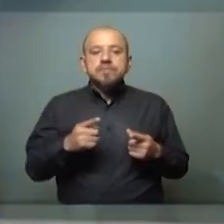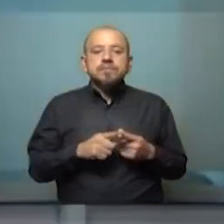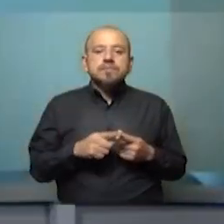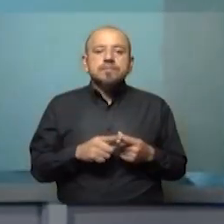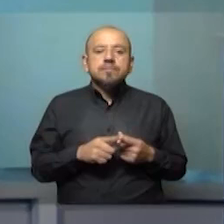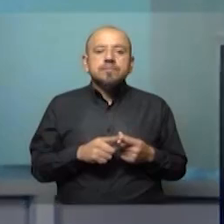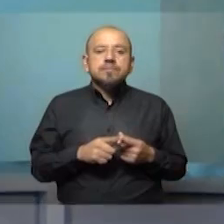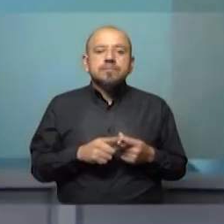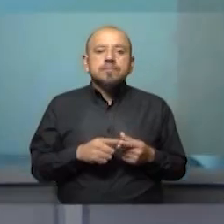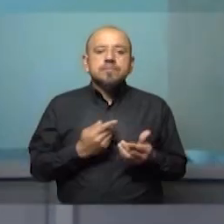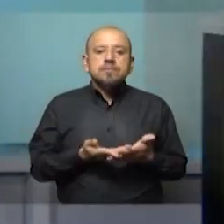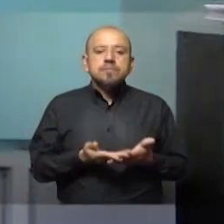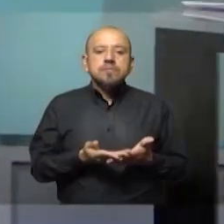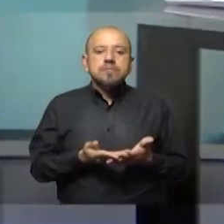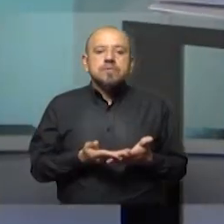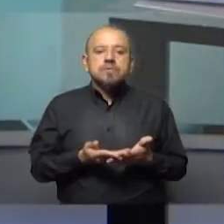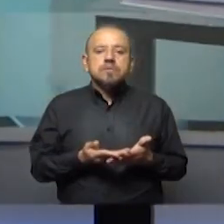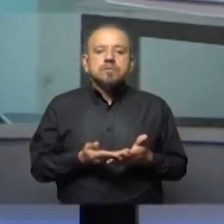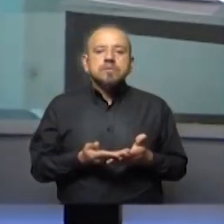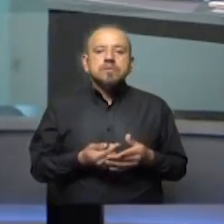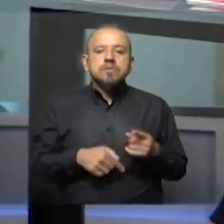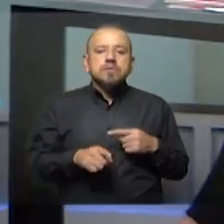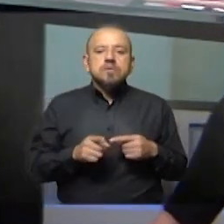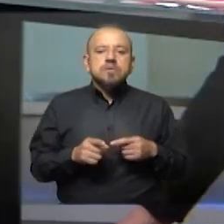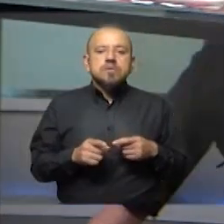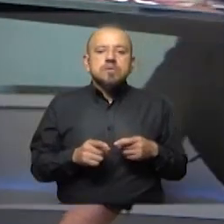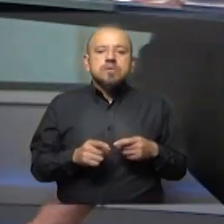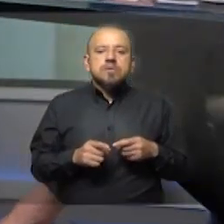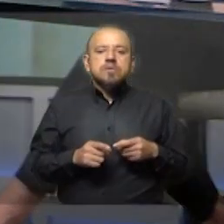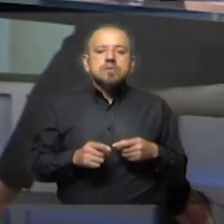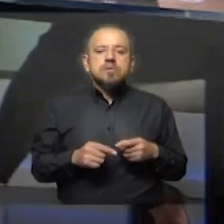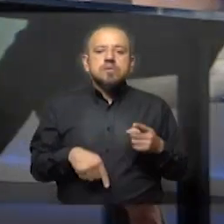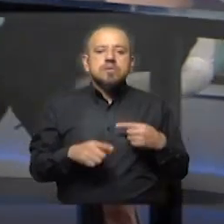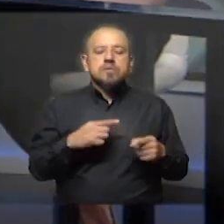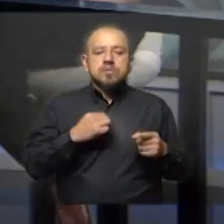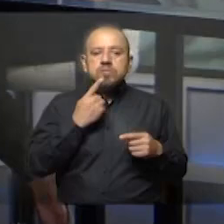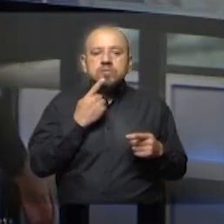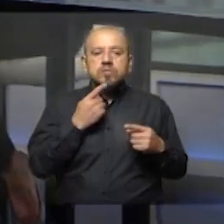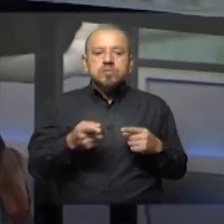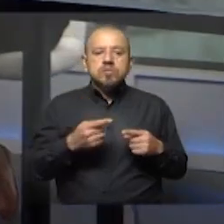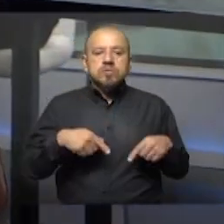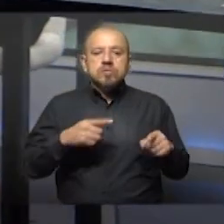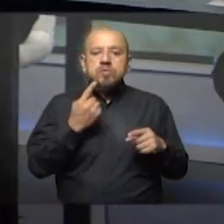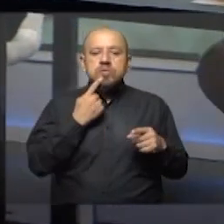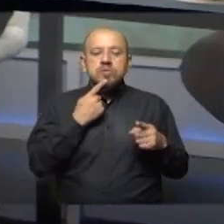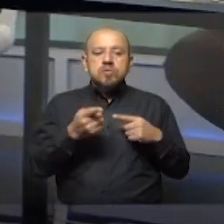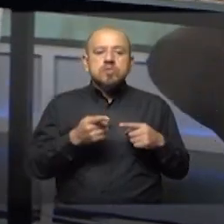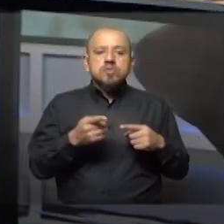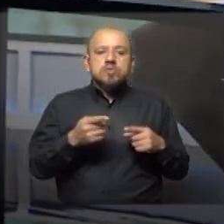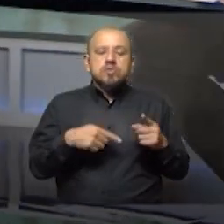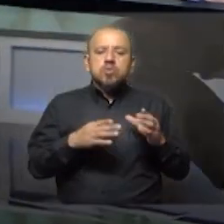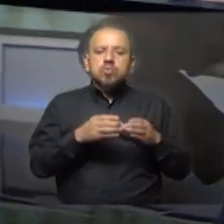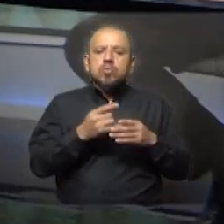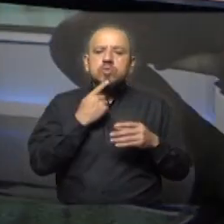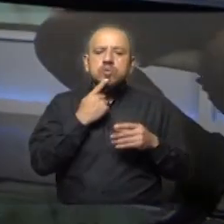que caminar a la propuesta de la ferrei tiene que dar más con otros contextos políticos Quizás hasta políticos partidarios